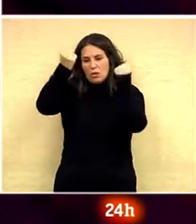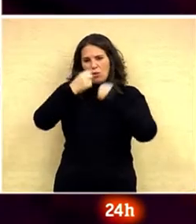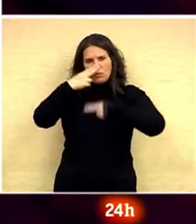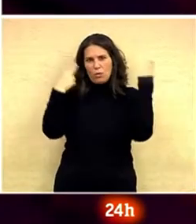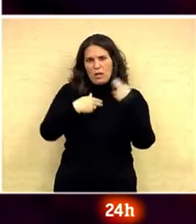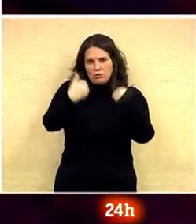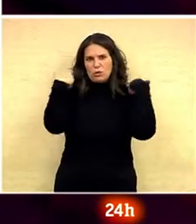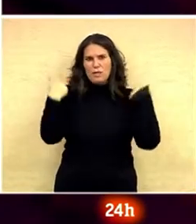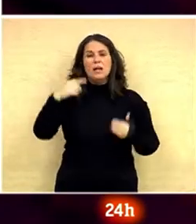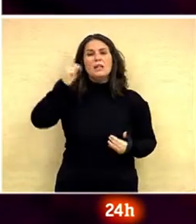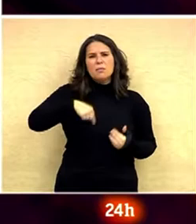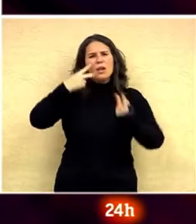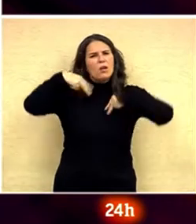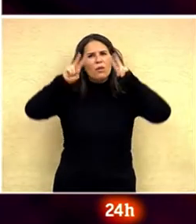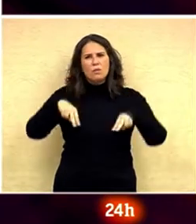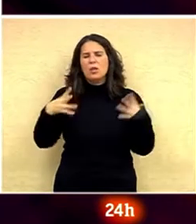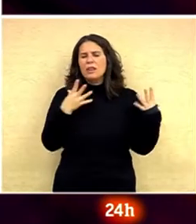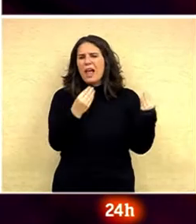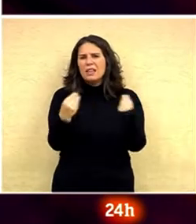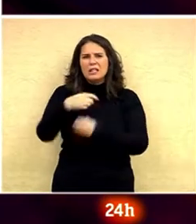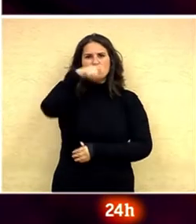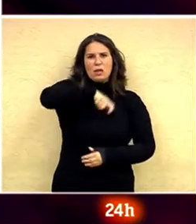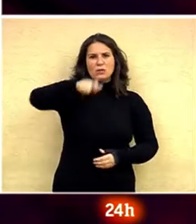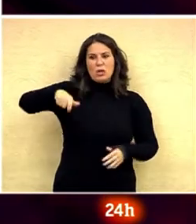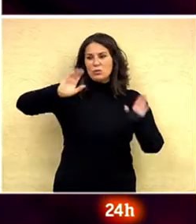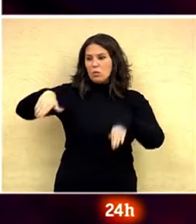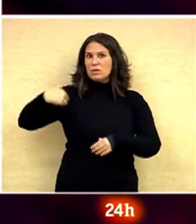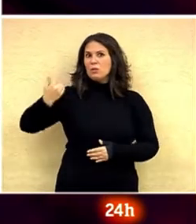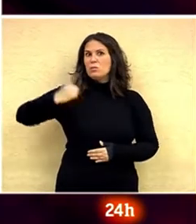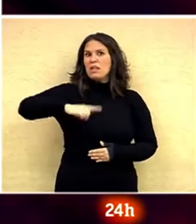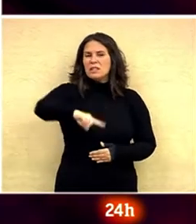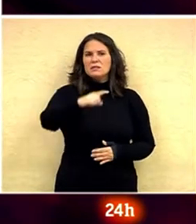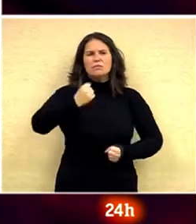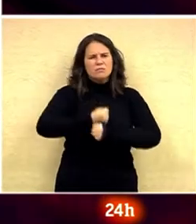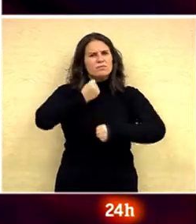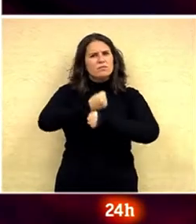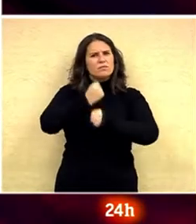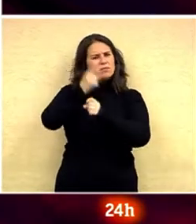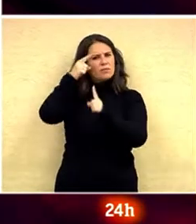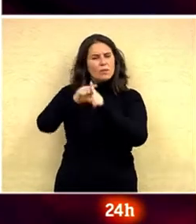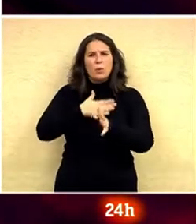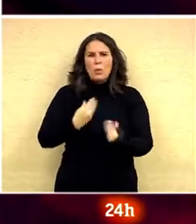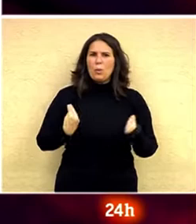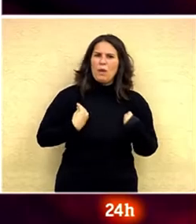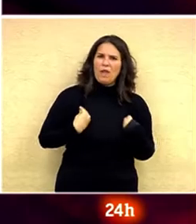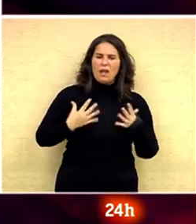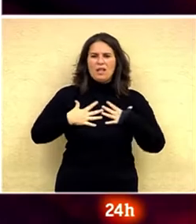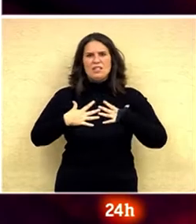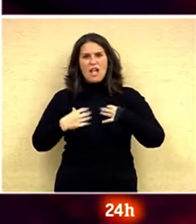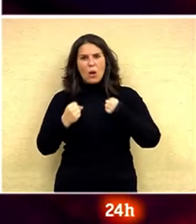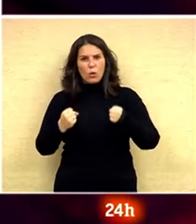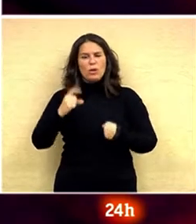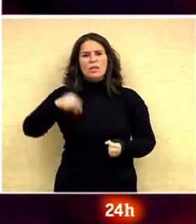públicas, como también el reconocimiento a tantas personas que durante estos meses han trabajado por nuestra vida, nuestra